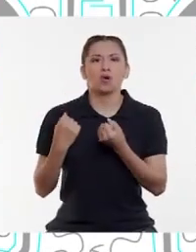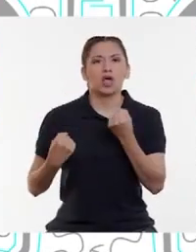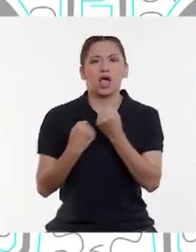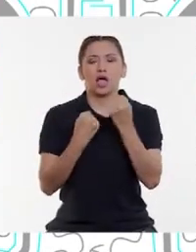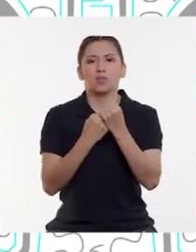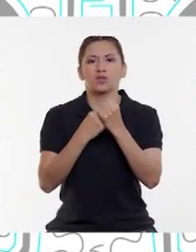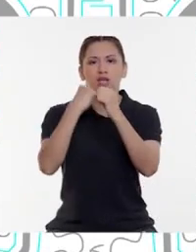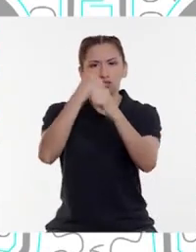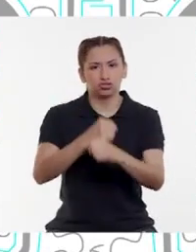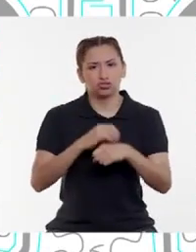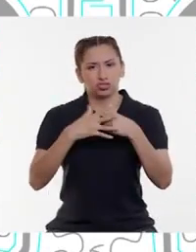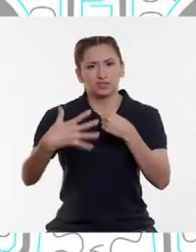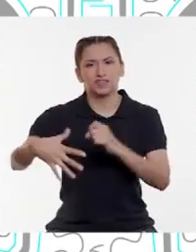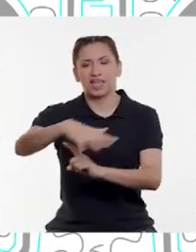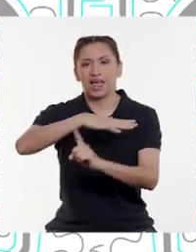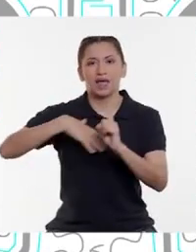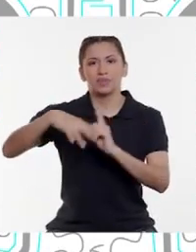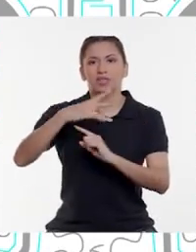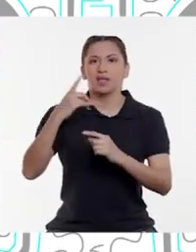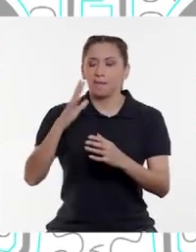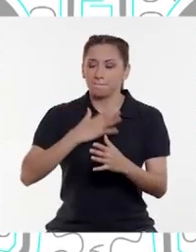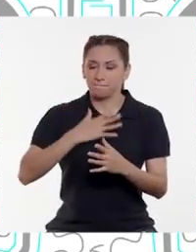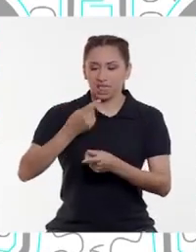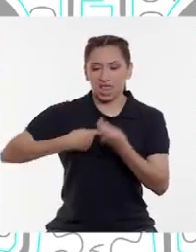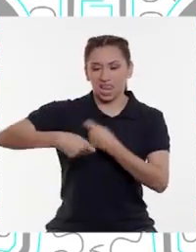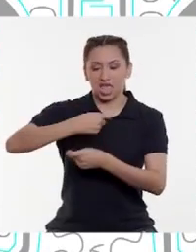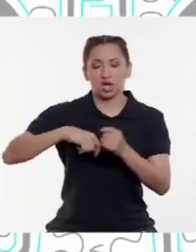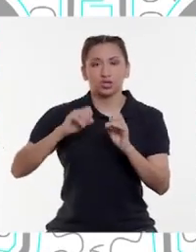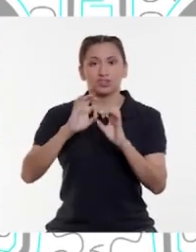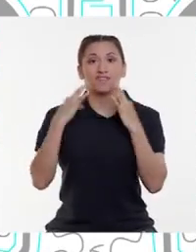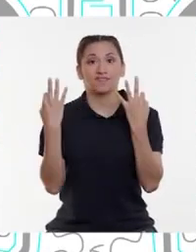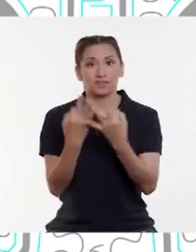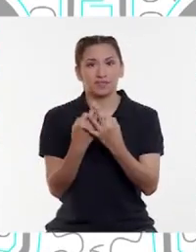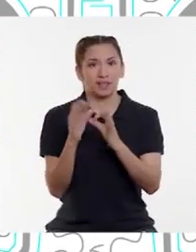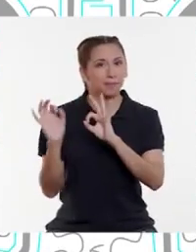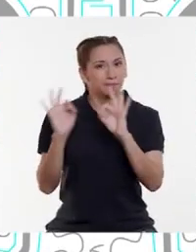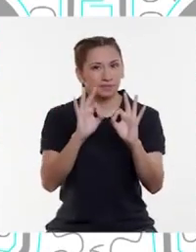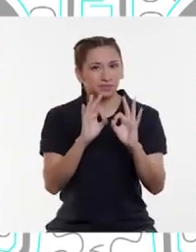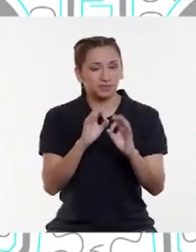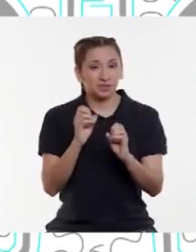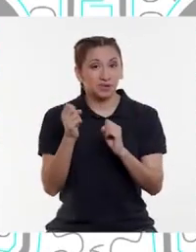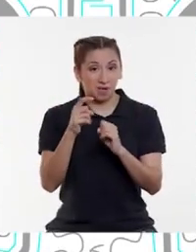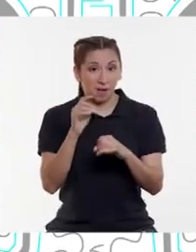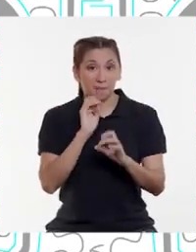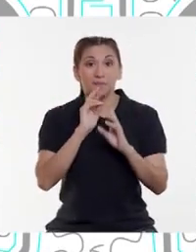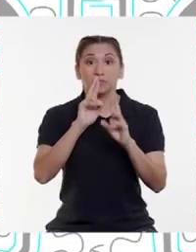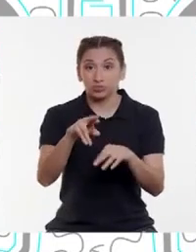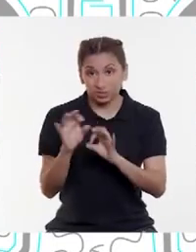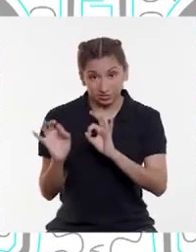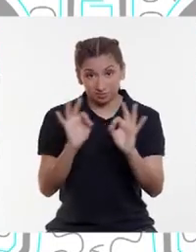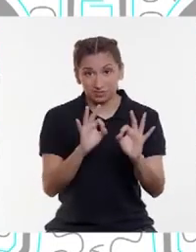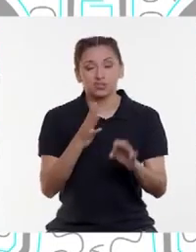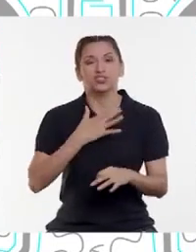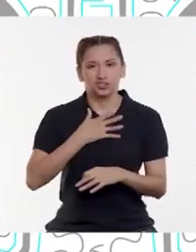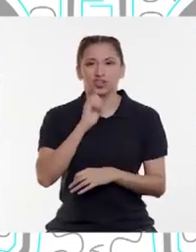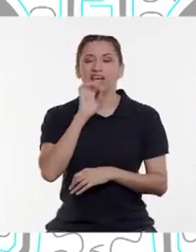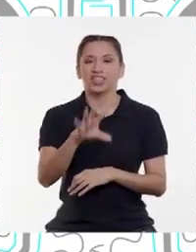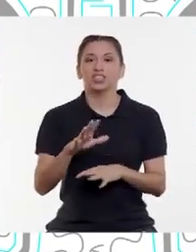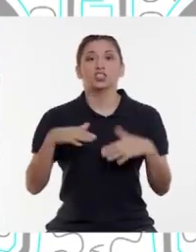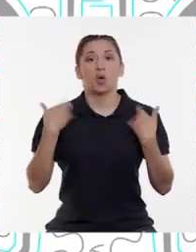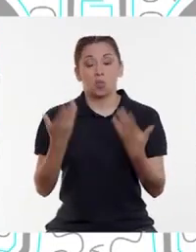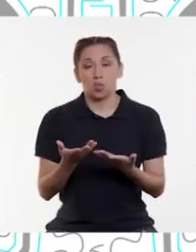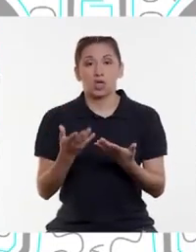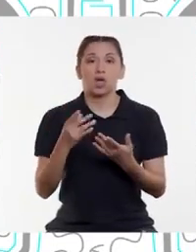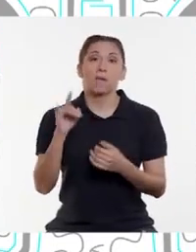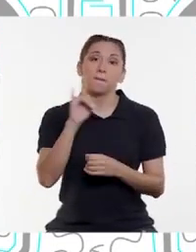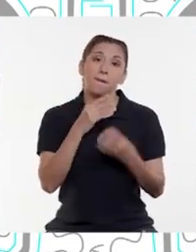a la sostenibilidad ambiental con el negocio familiar? ¿Darían la misma respuesta que dieron al inicio del programa? Yo había dicho que